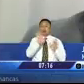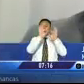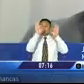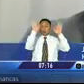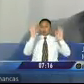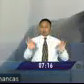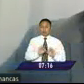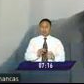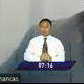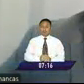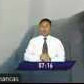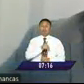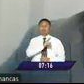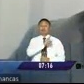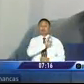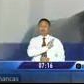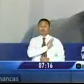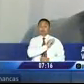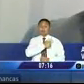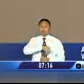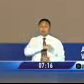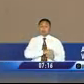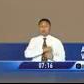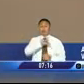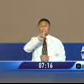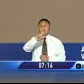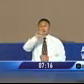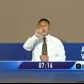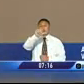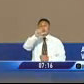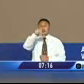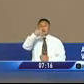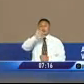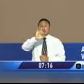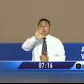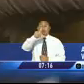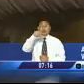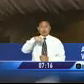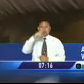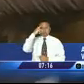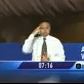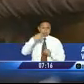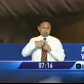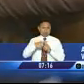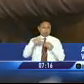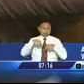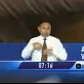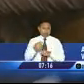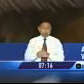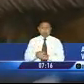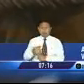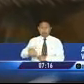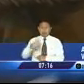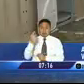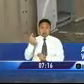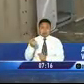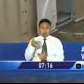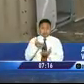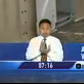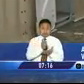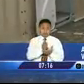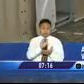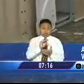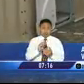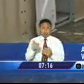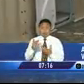aplicativo. El catedrático y epidemiólogo Daniel Simancas indica que la iniciativa es positiva para democratizar el acceso a un testeo rápido, pero que